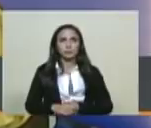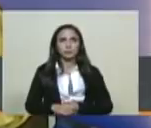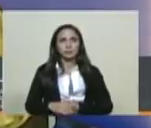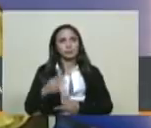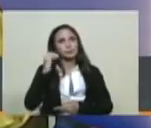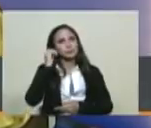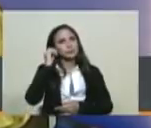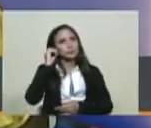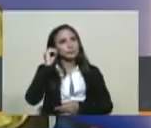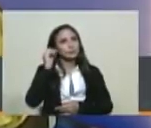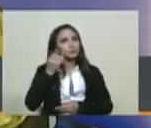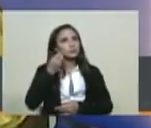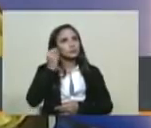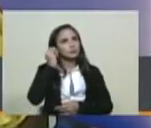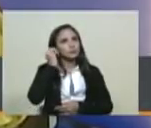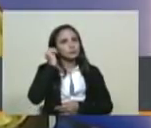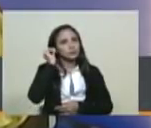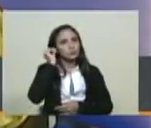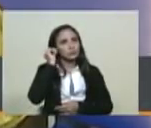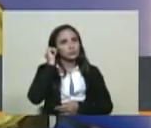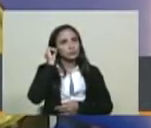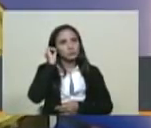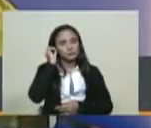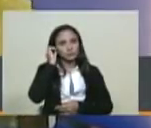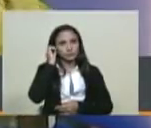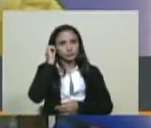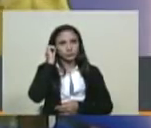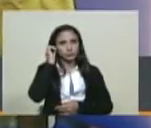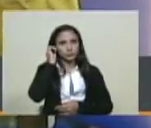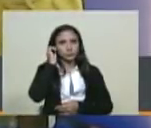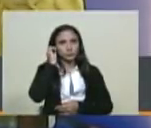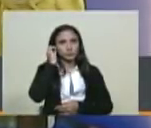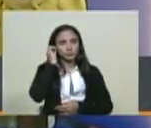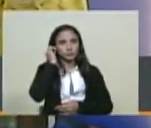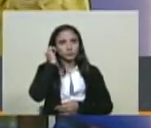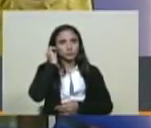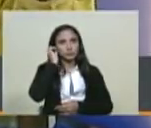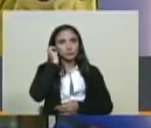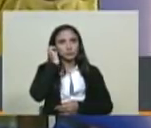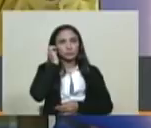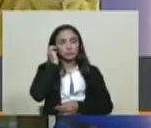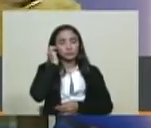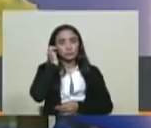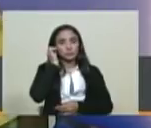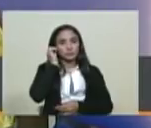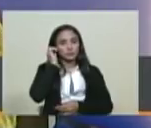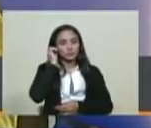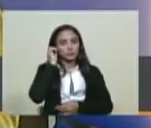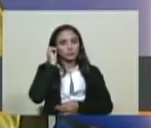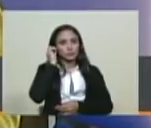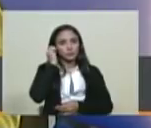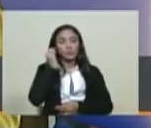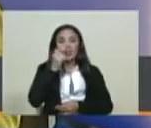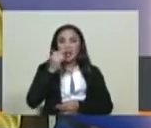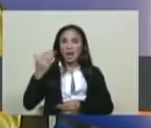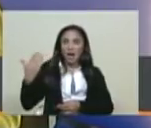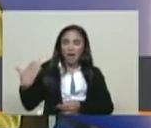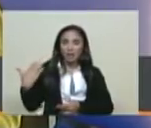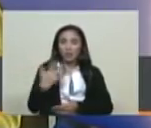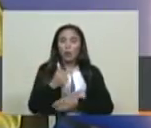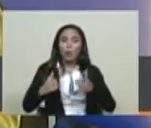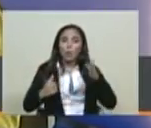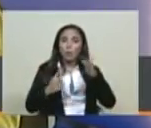Y lo que están haciendo en Brasil es un golpe de Estado. Derrocaron primero a la presidenta constitucional Dilma Rousseff con un